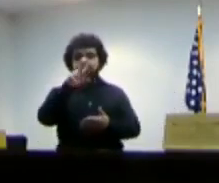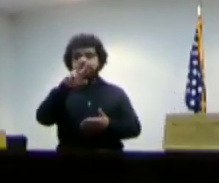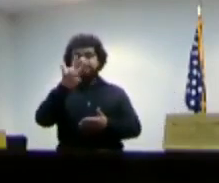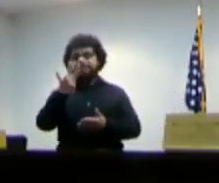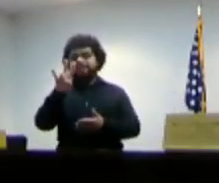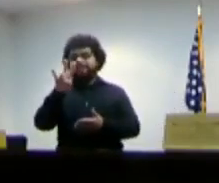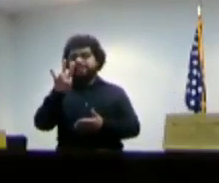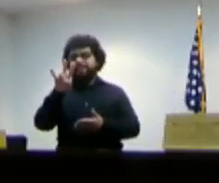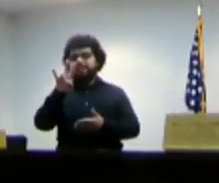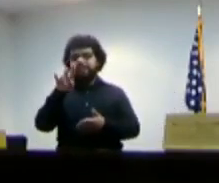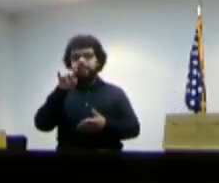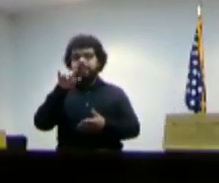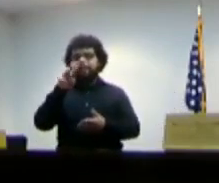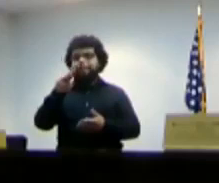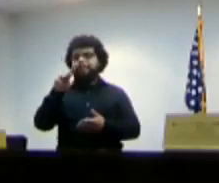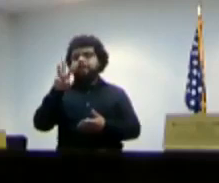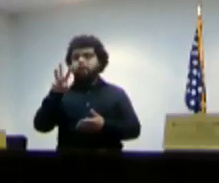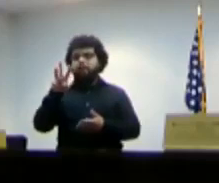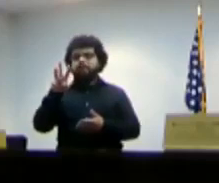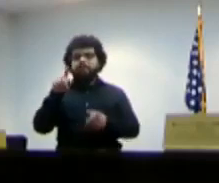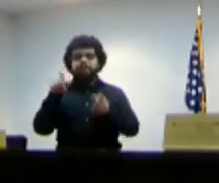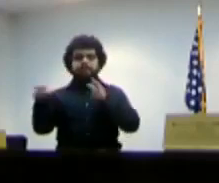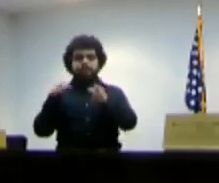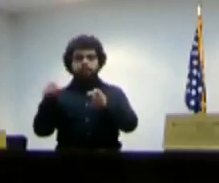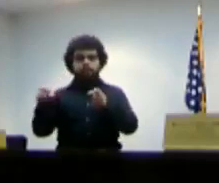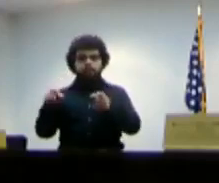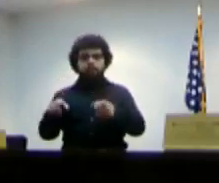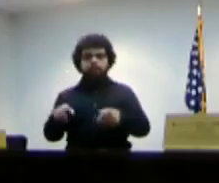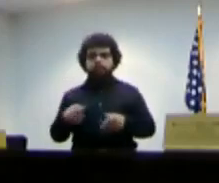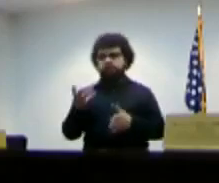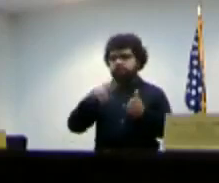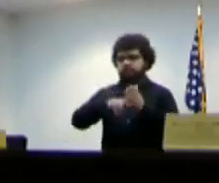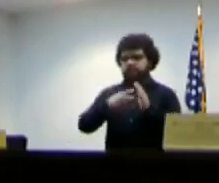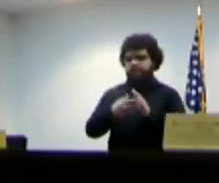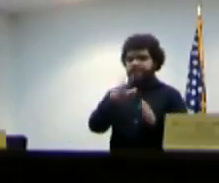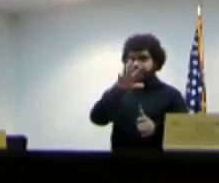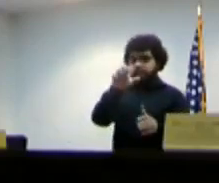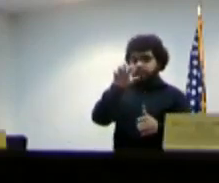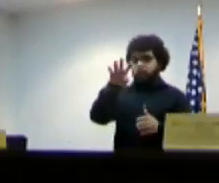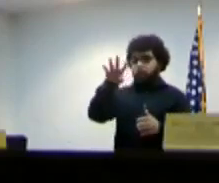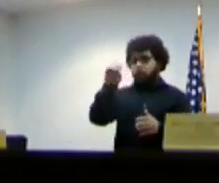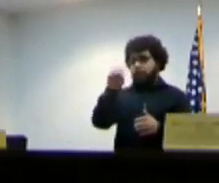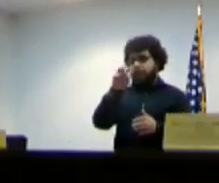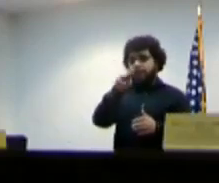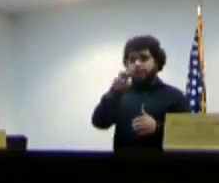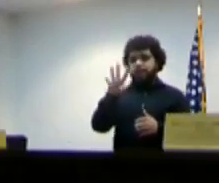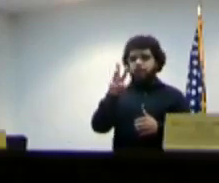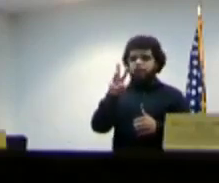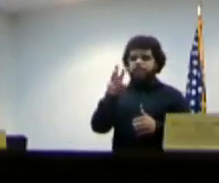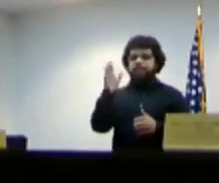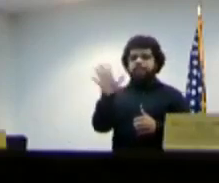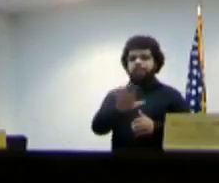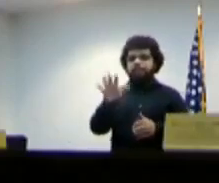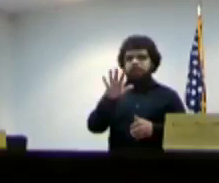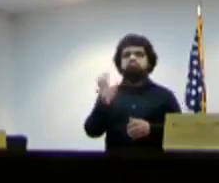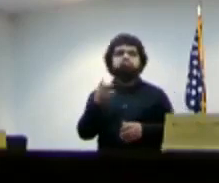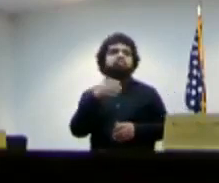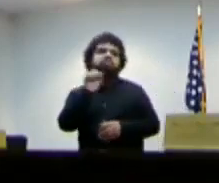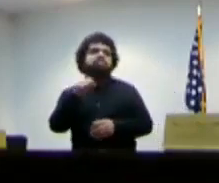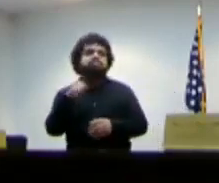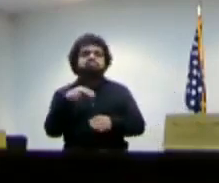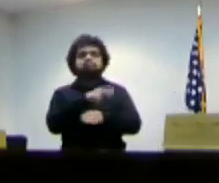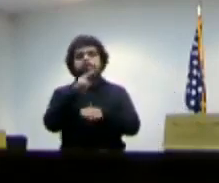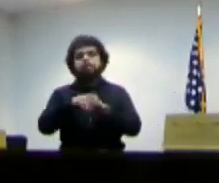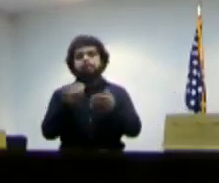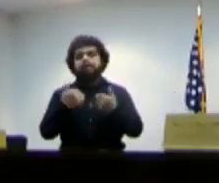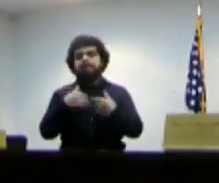hablando 450 más o menos. Exacto, en ocasiones tienen sus situaciones, ¿verdad? Que igual que las